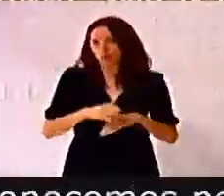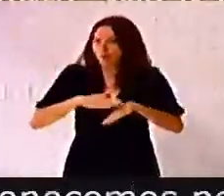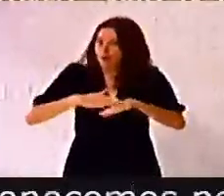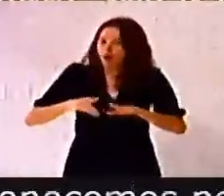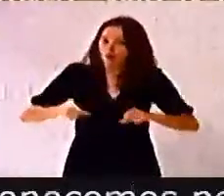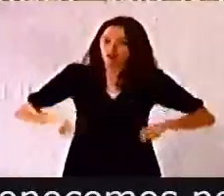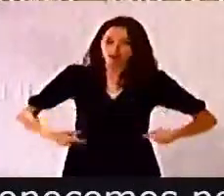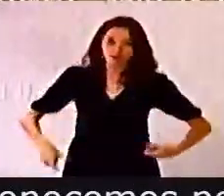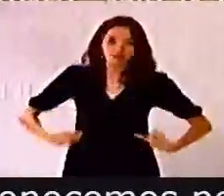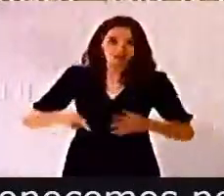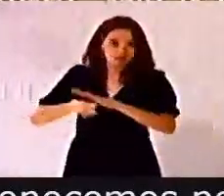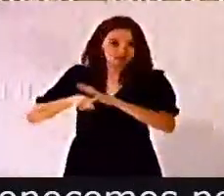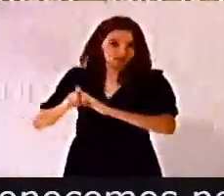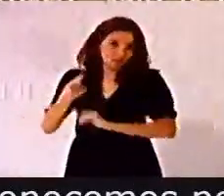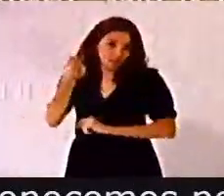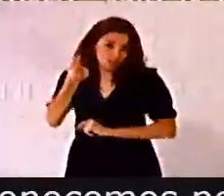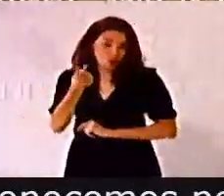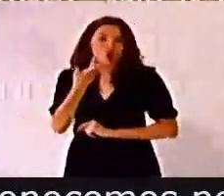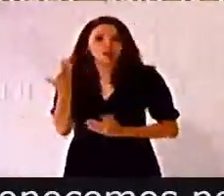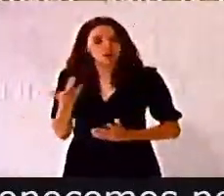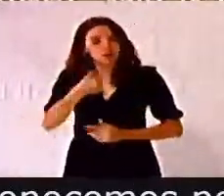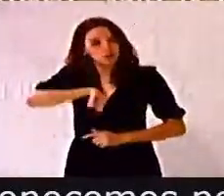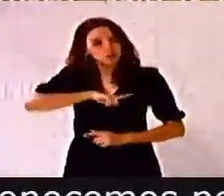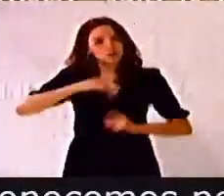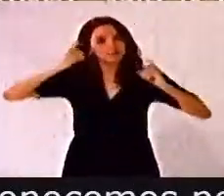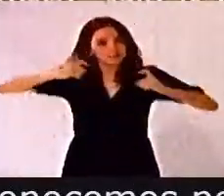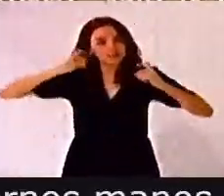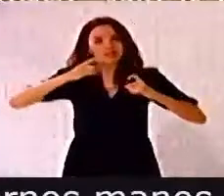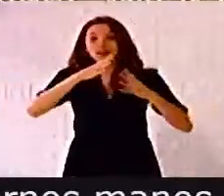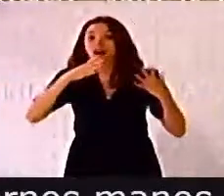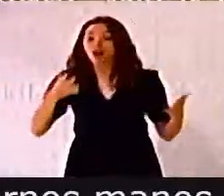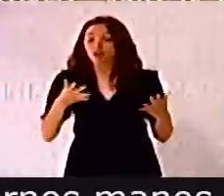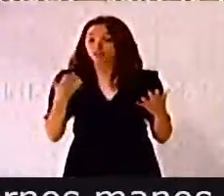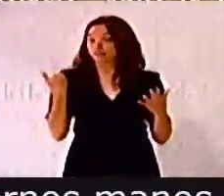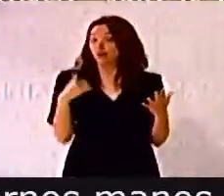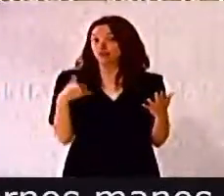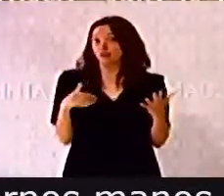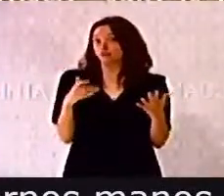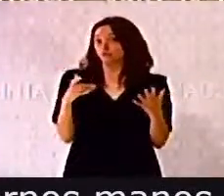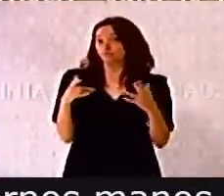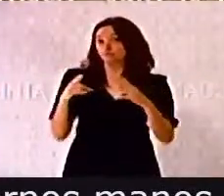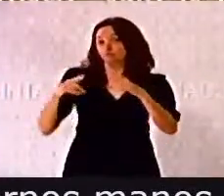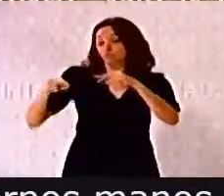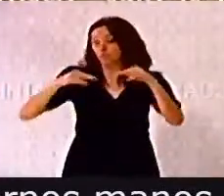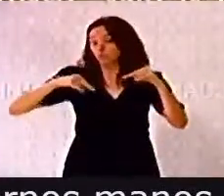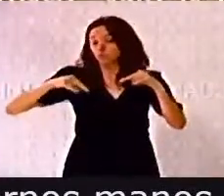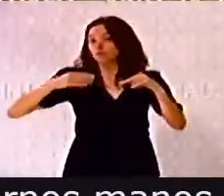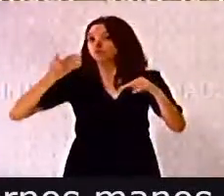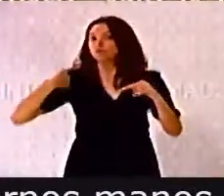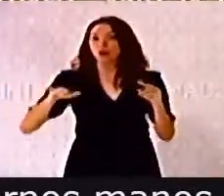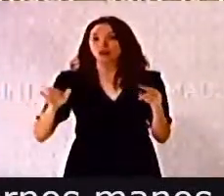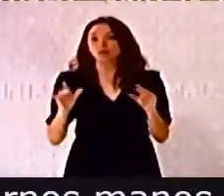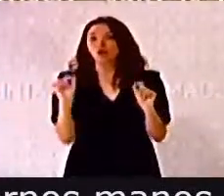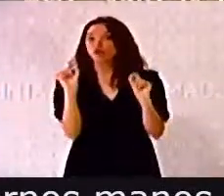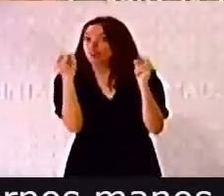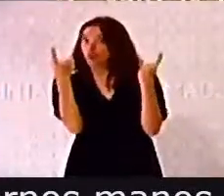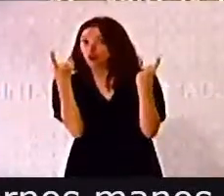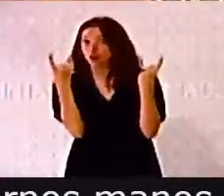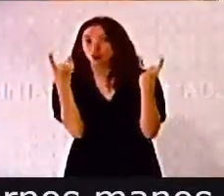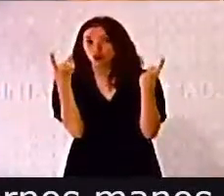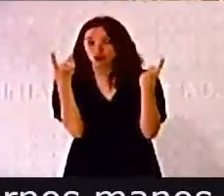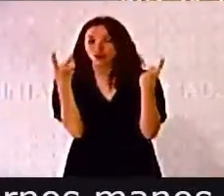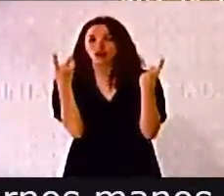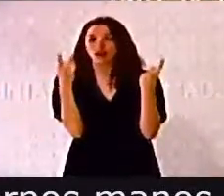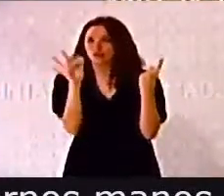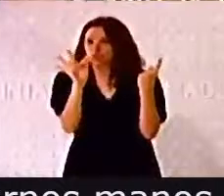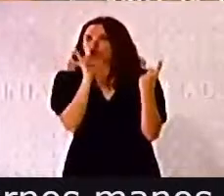que debemos de ponernos manos a la obra todos, a partir del momento en el que esto ya es una realidad. Esto tiene